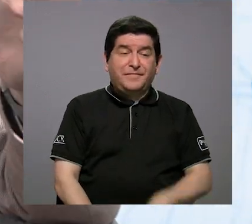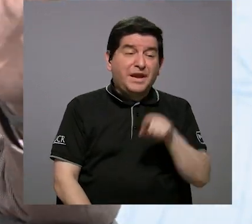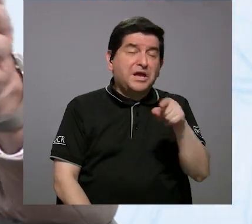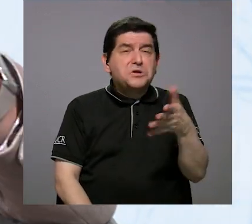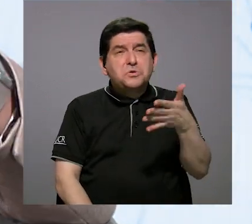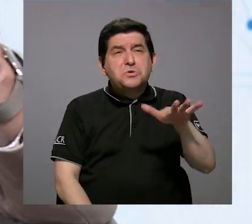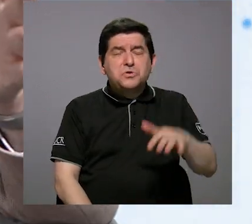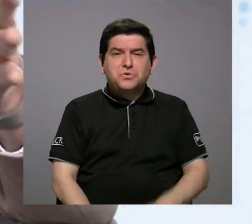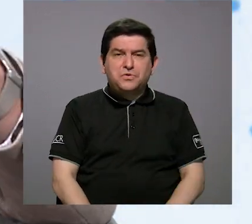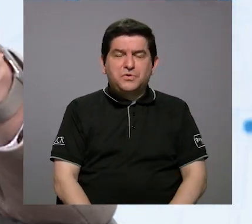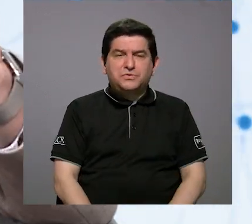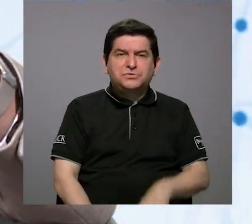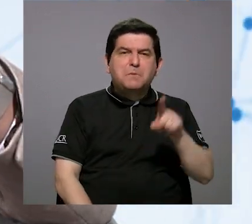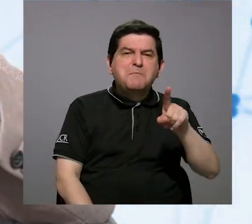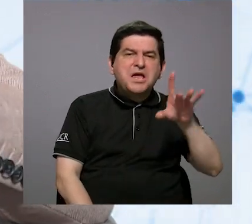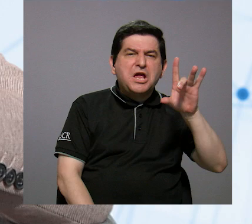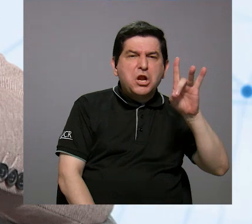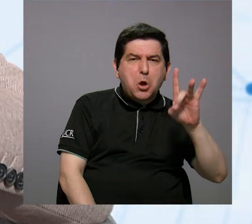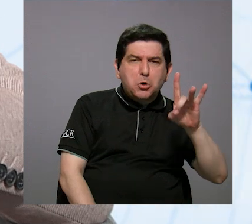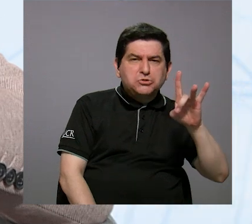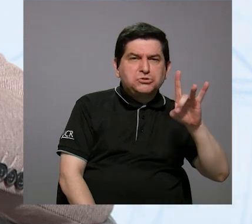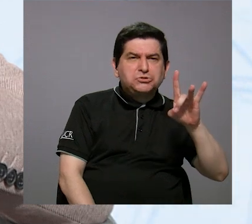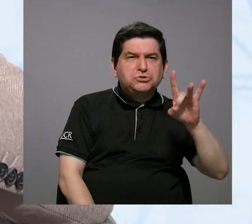que datan más o menos de la década de